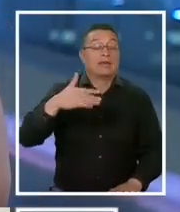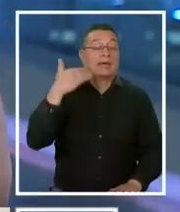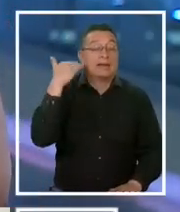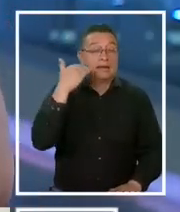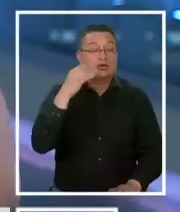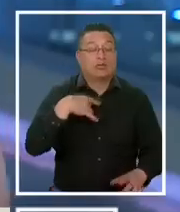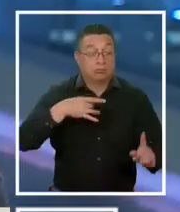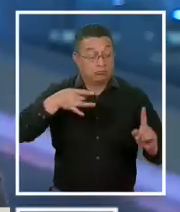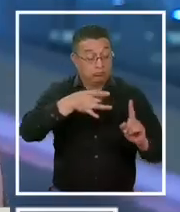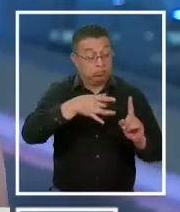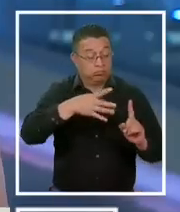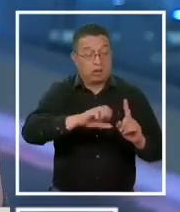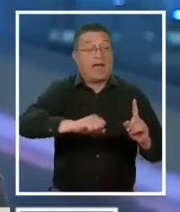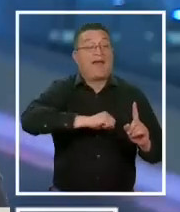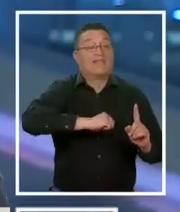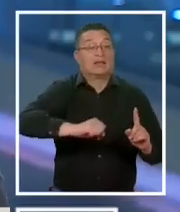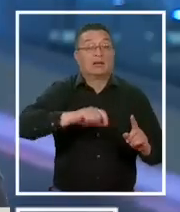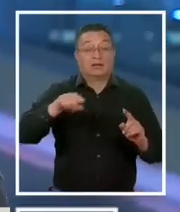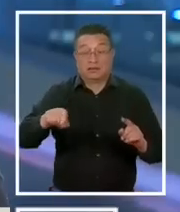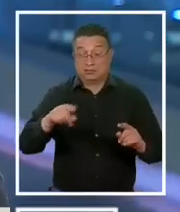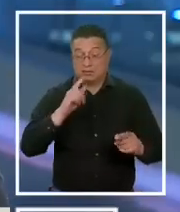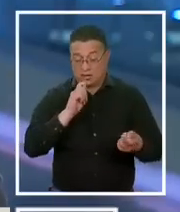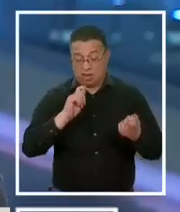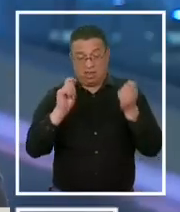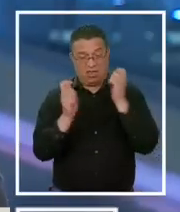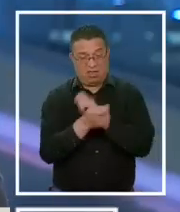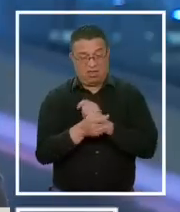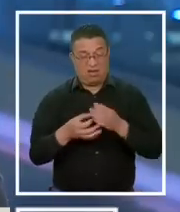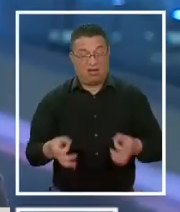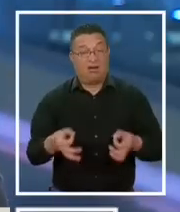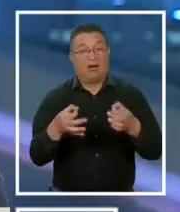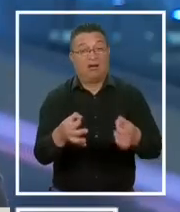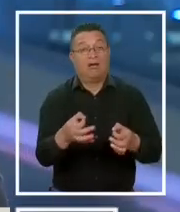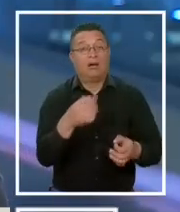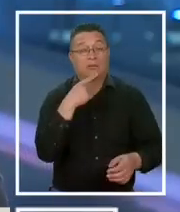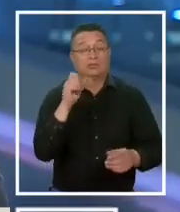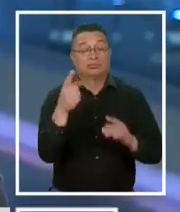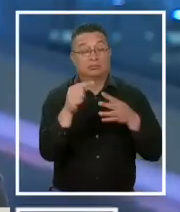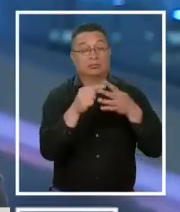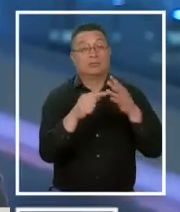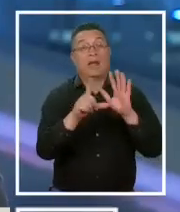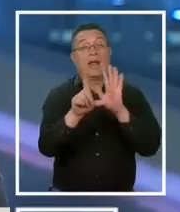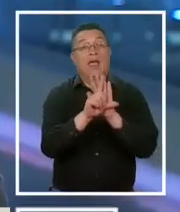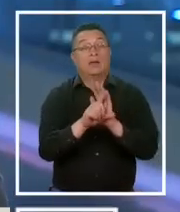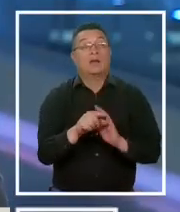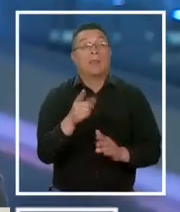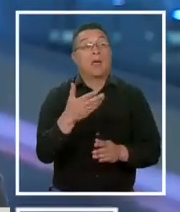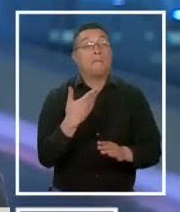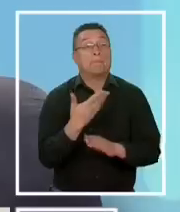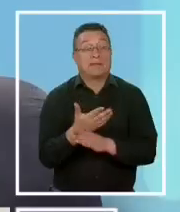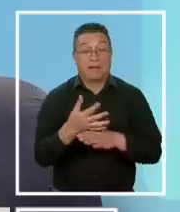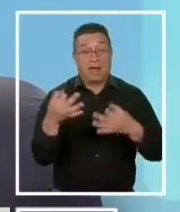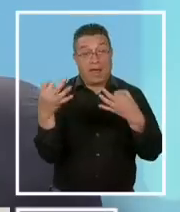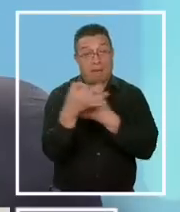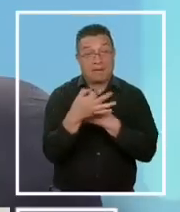la prevención de vulneración Entonces esto sería contrario también a los principios que están detrás de esa ley